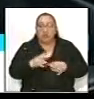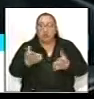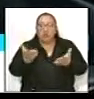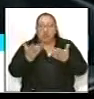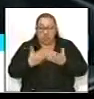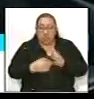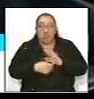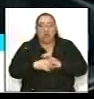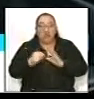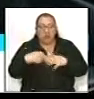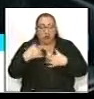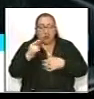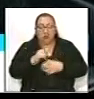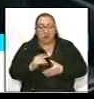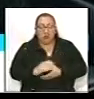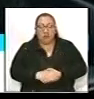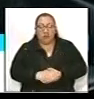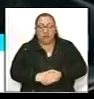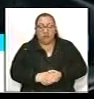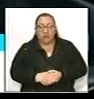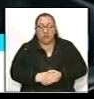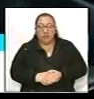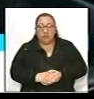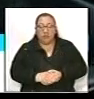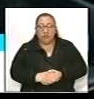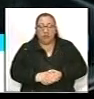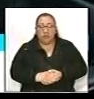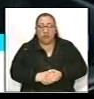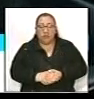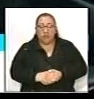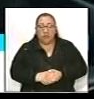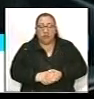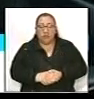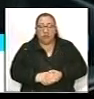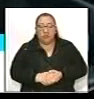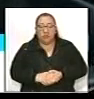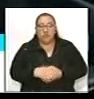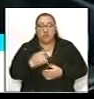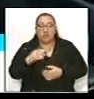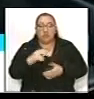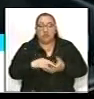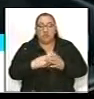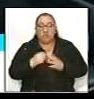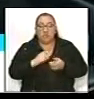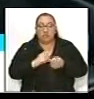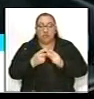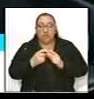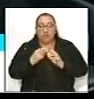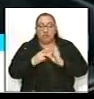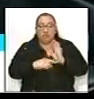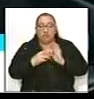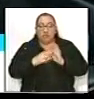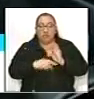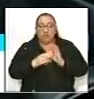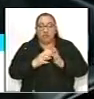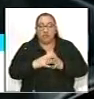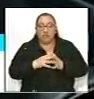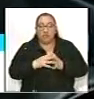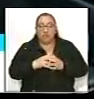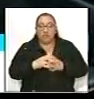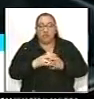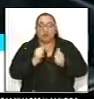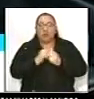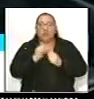derecho podía usar este derecho, y a la hora de la hora no lo puede usar porque ya se cambiaron las reglas de juego. ¿Okay? O